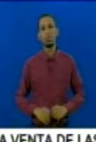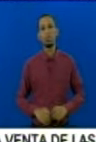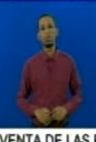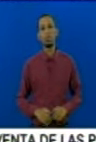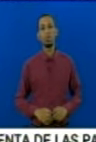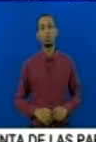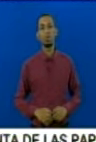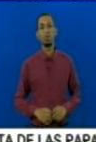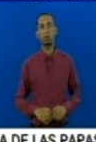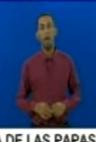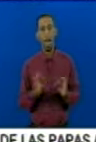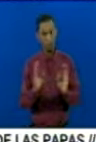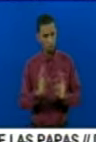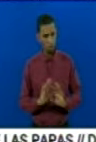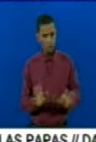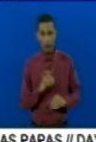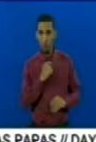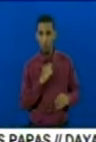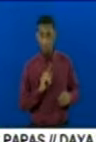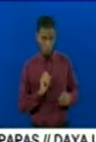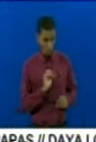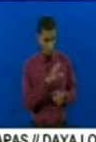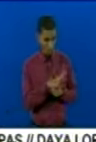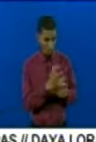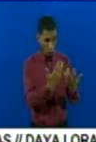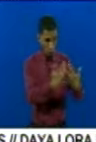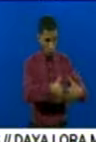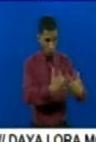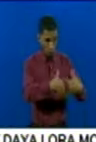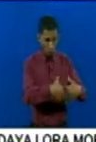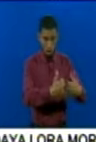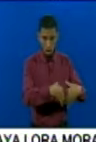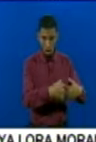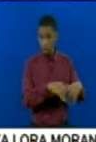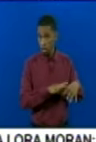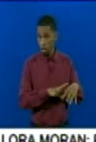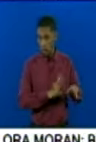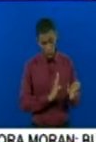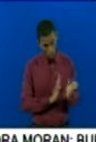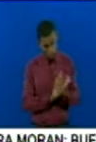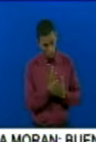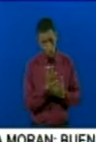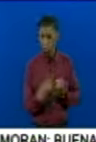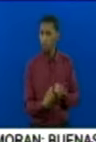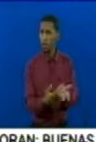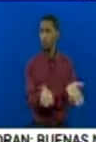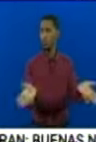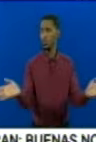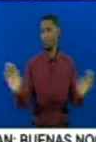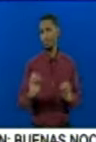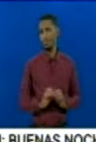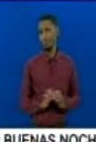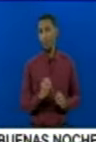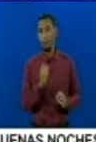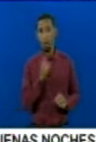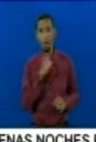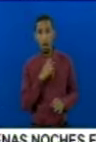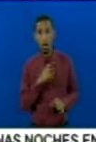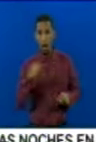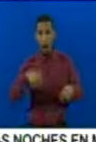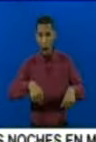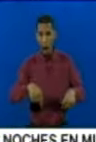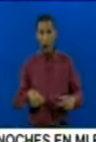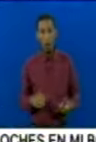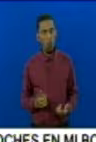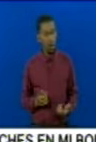en la misma medida que está produciendo el central, asimismo es la distribución. hemos estado